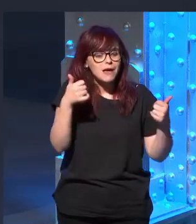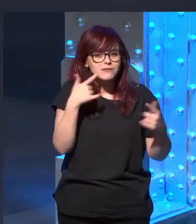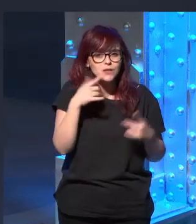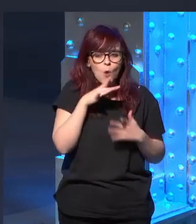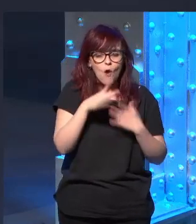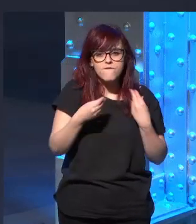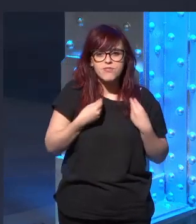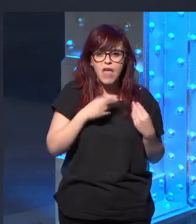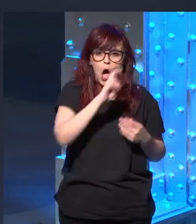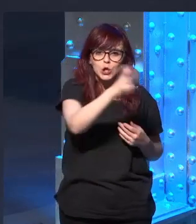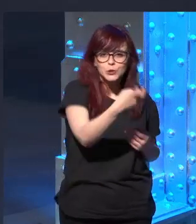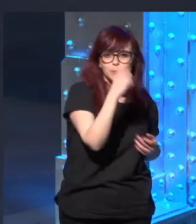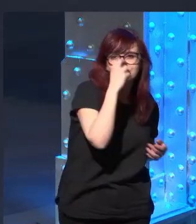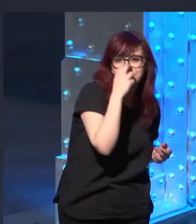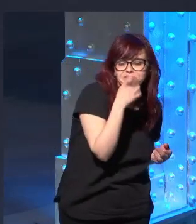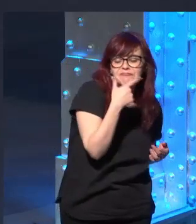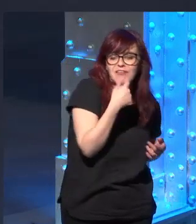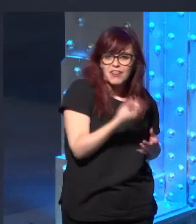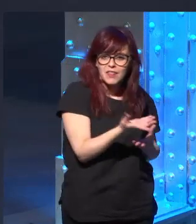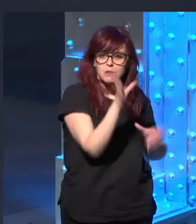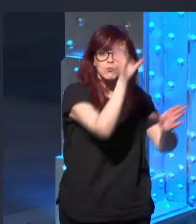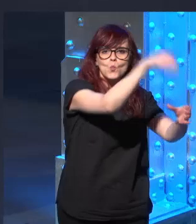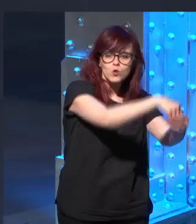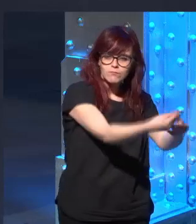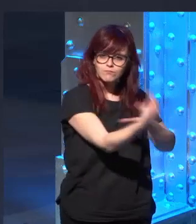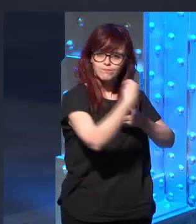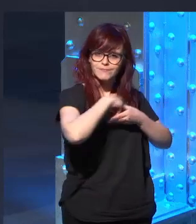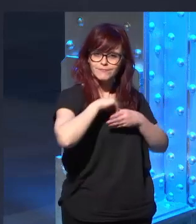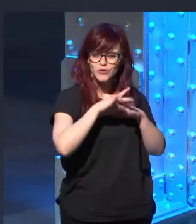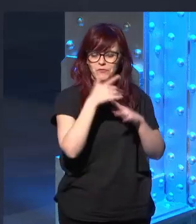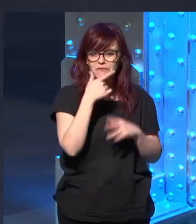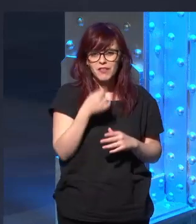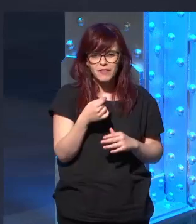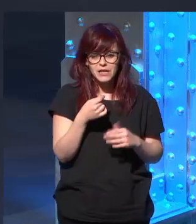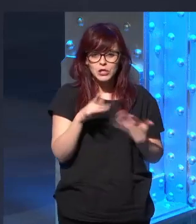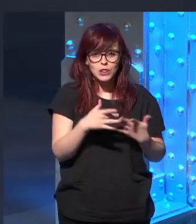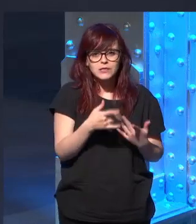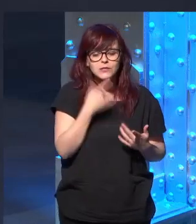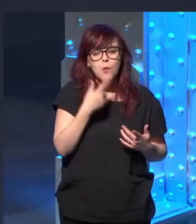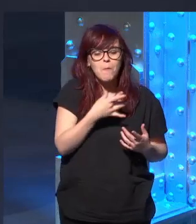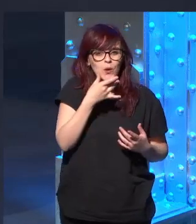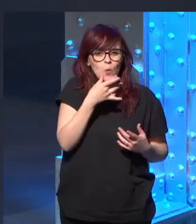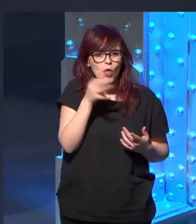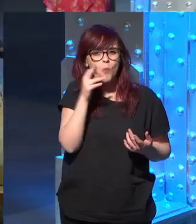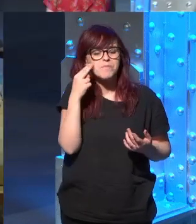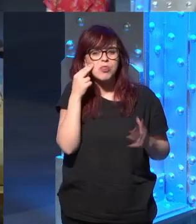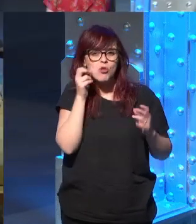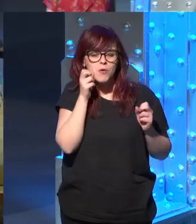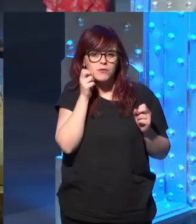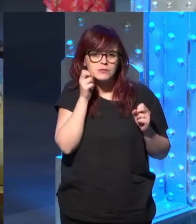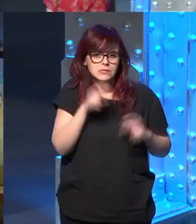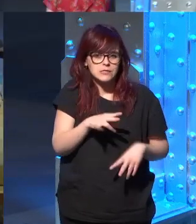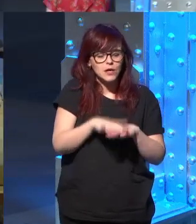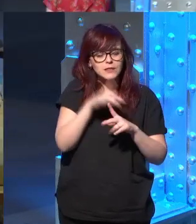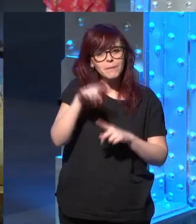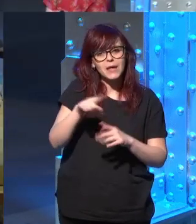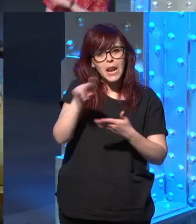a introducirnos en esas vidas ajenas. Yo creo que antes a lo mejor había un poco de pudor en este sentido. Yo creo que se ha cambiado la forma de